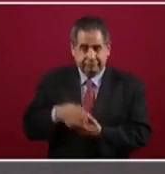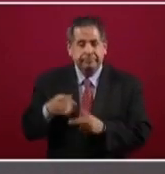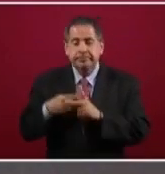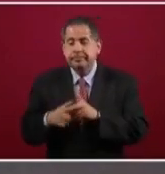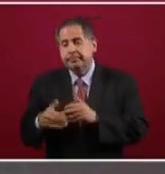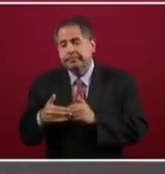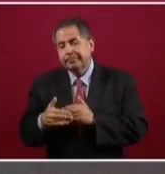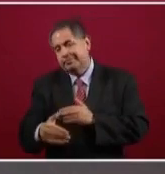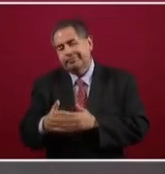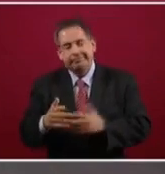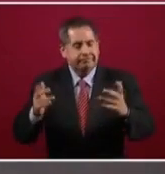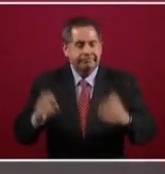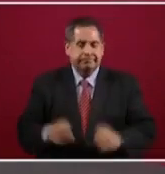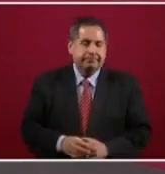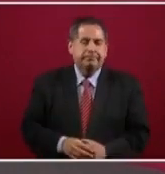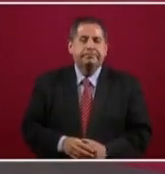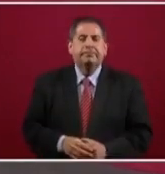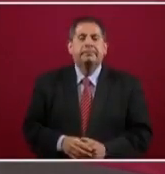ahí,